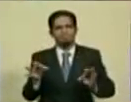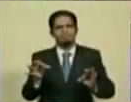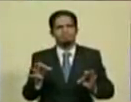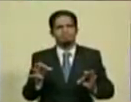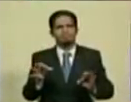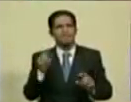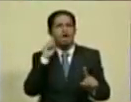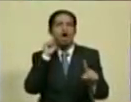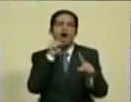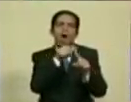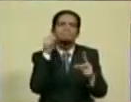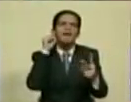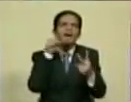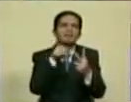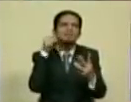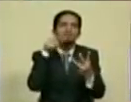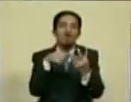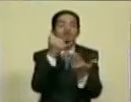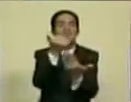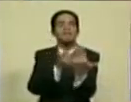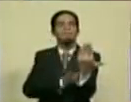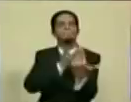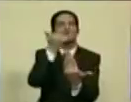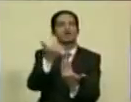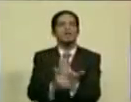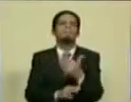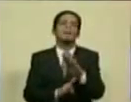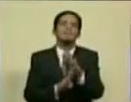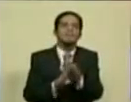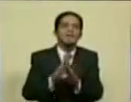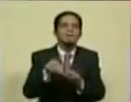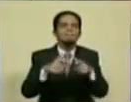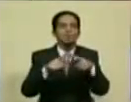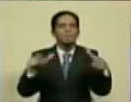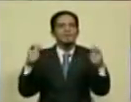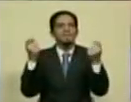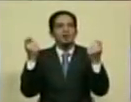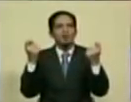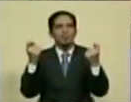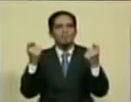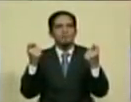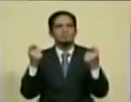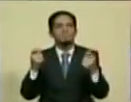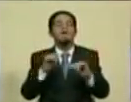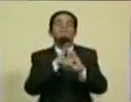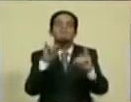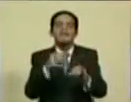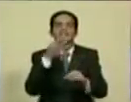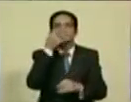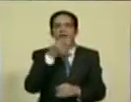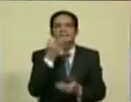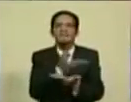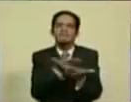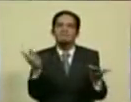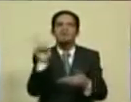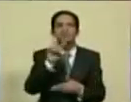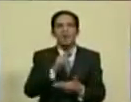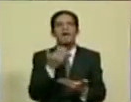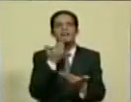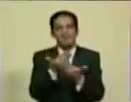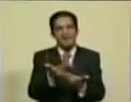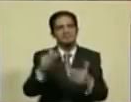los objetivos del programa de recuperación, crecimiento y prosperidad. Feliz tarde a toda Venezuela y muchas gracias por su